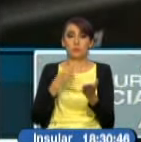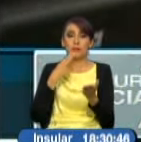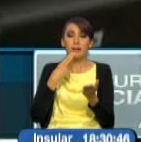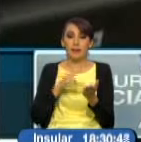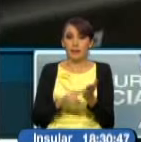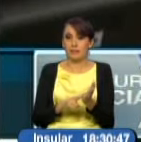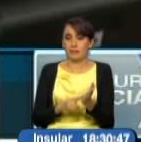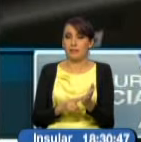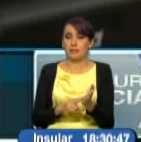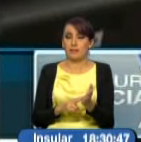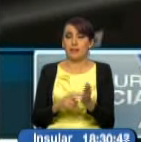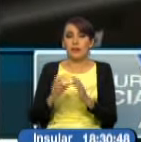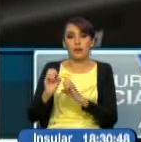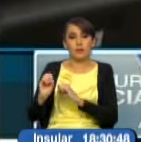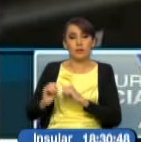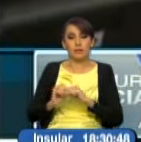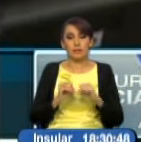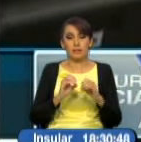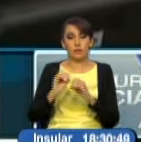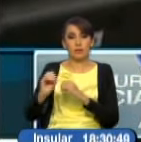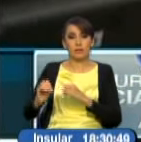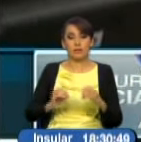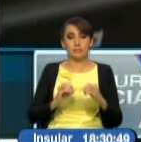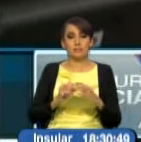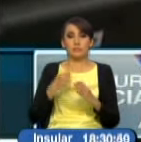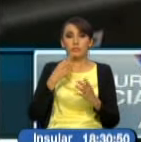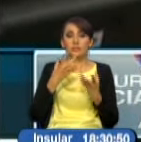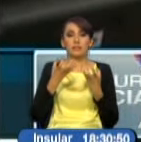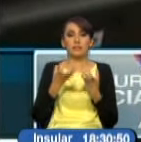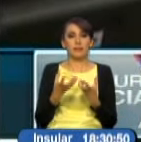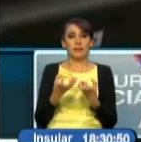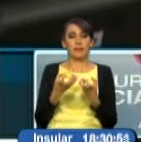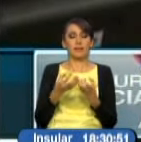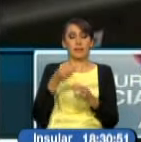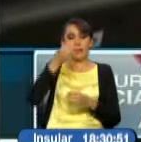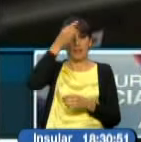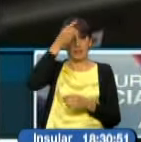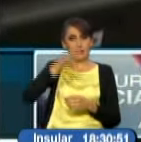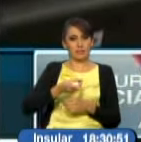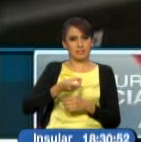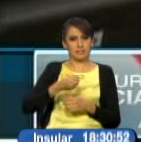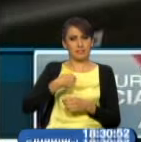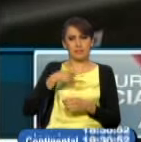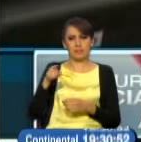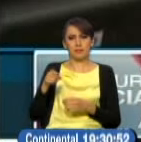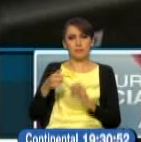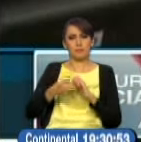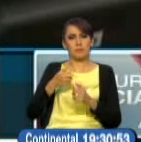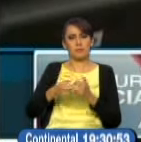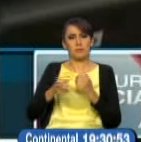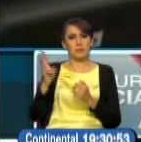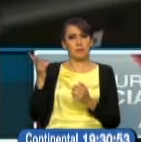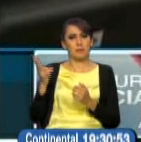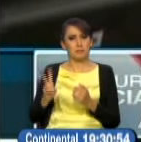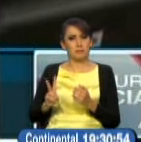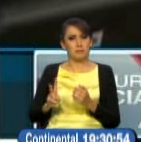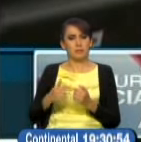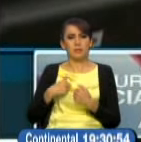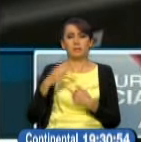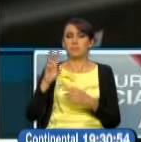facción de esta organización que pretendía decidir asuntos internos de Venezuela, lo cual para nosotros es